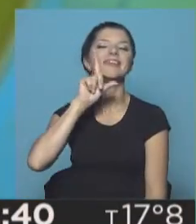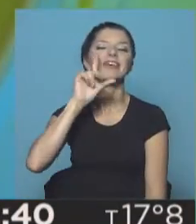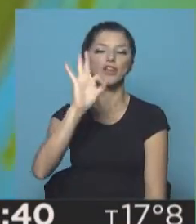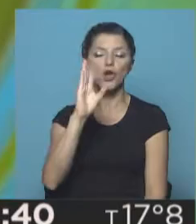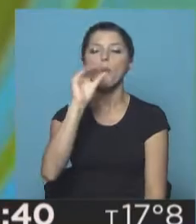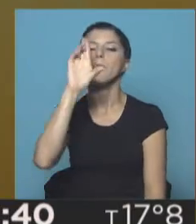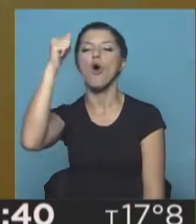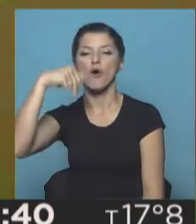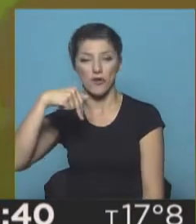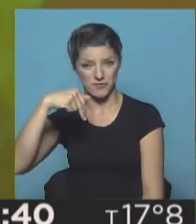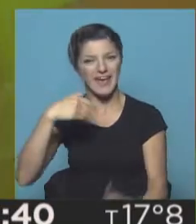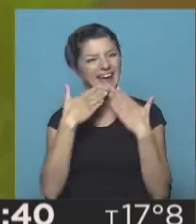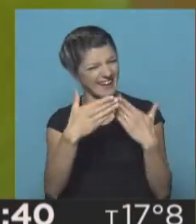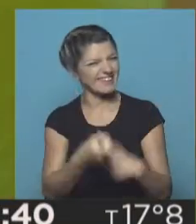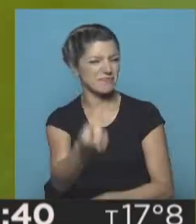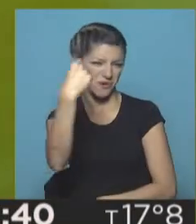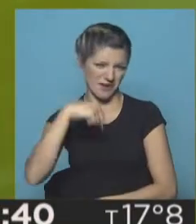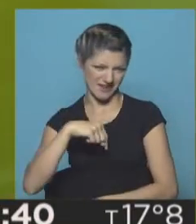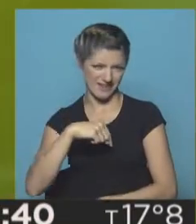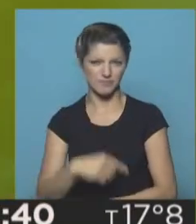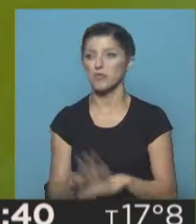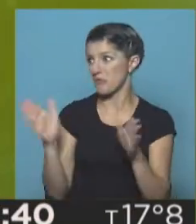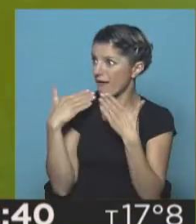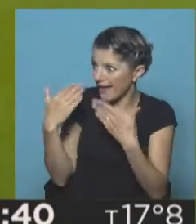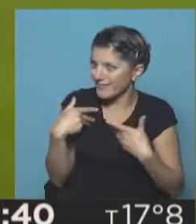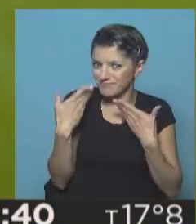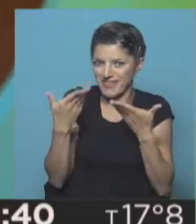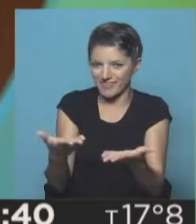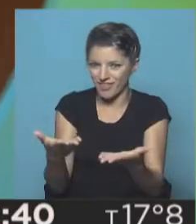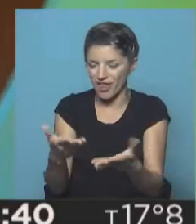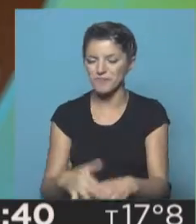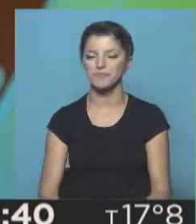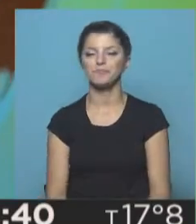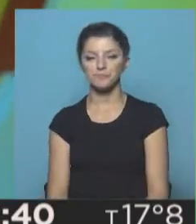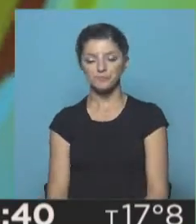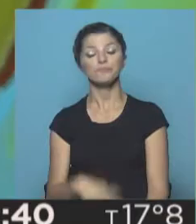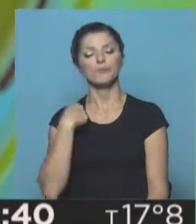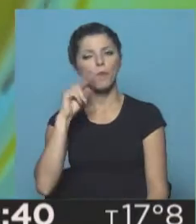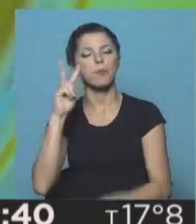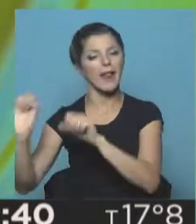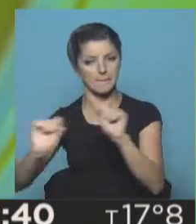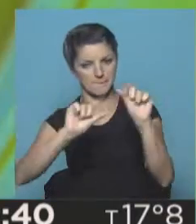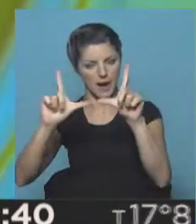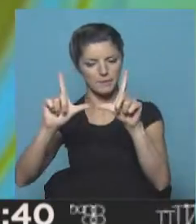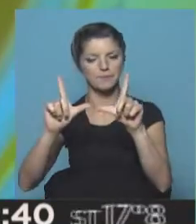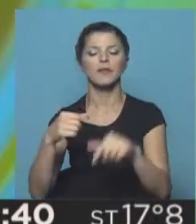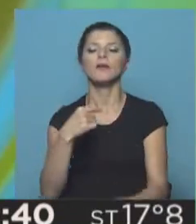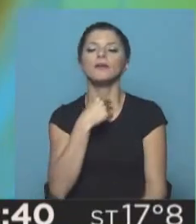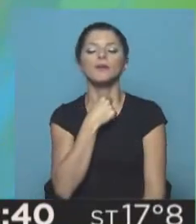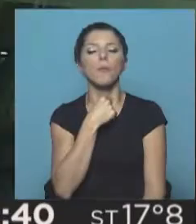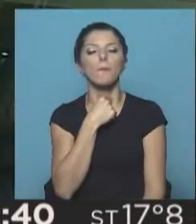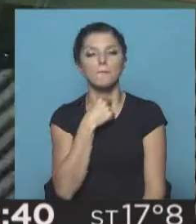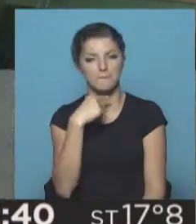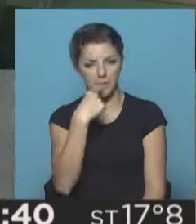CONICET. Gracias por estar con nosotros, Atilio. No, gracias por la invitación. Estábamos viendo esas imágenes y lo primero que quiero preguntarte es, hay como